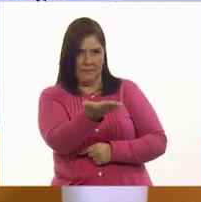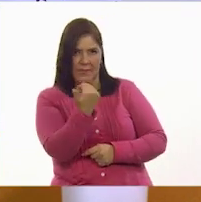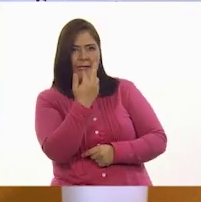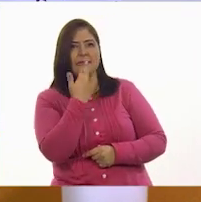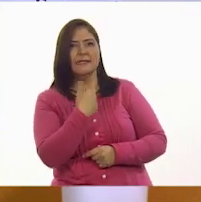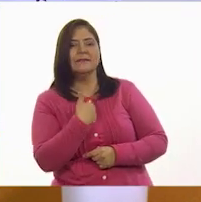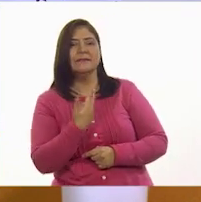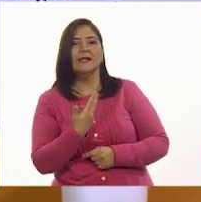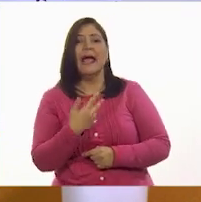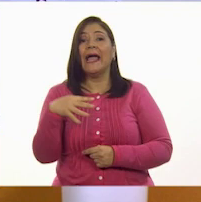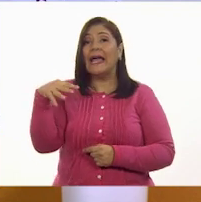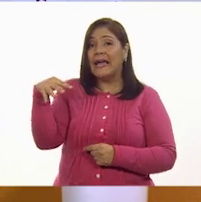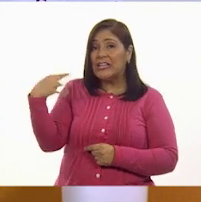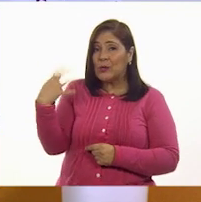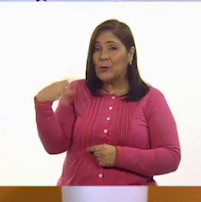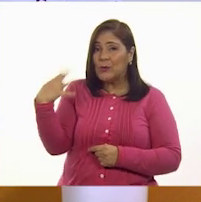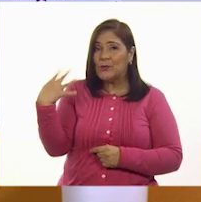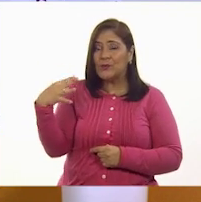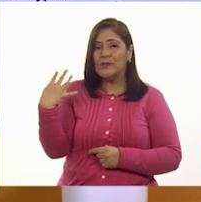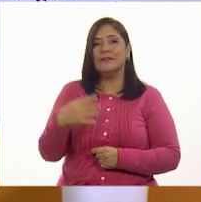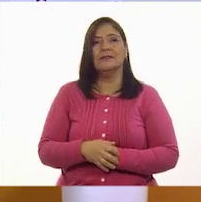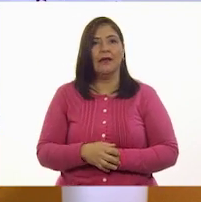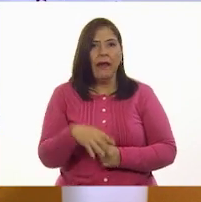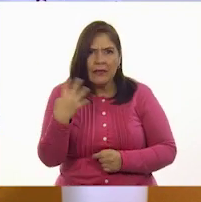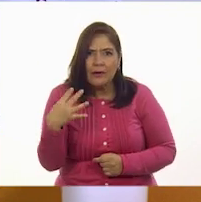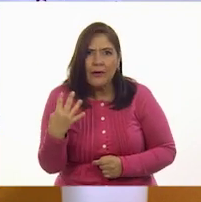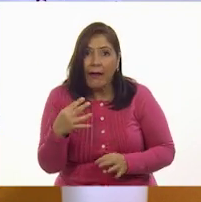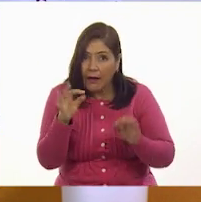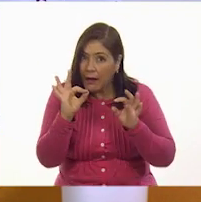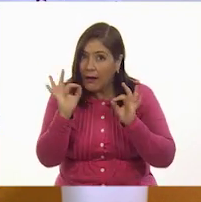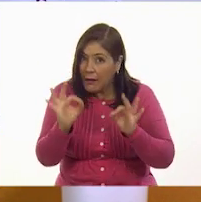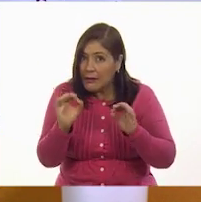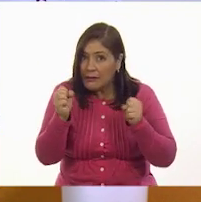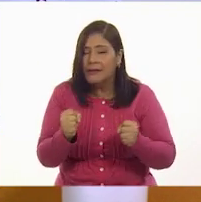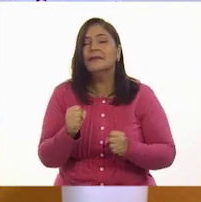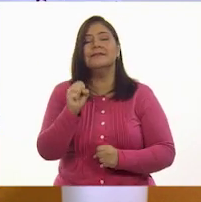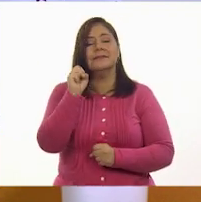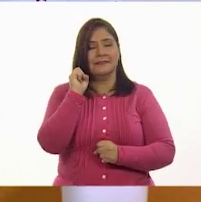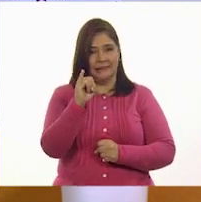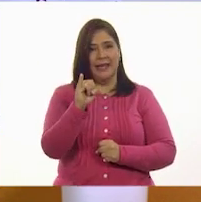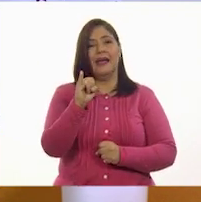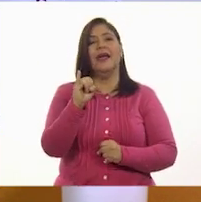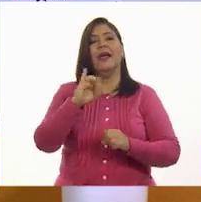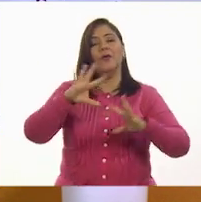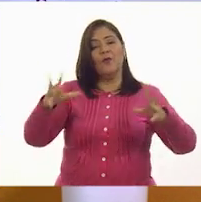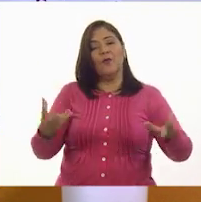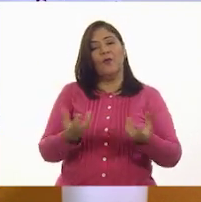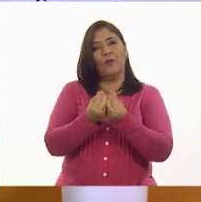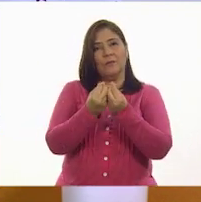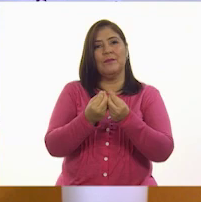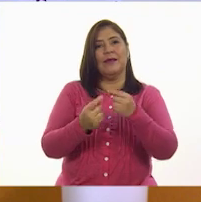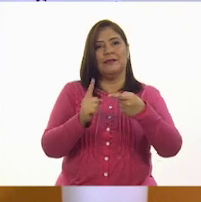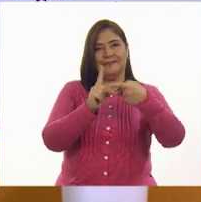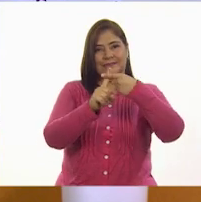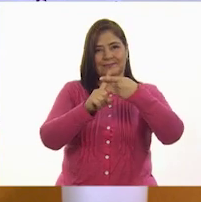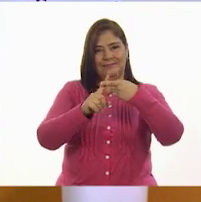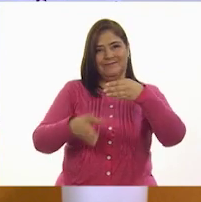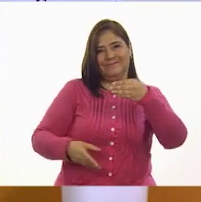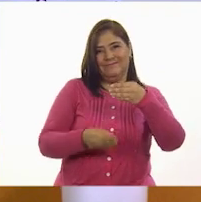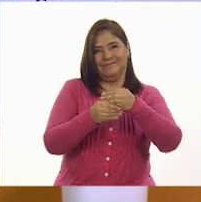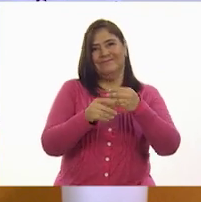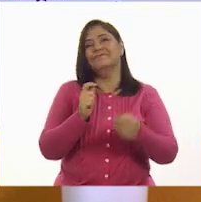respuesta. 14. ¿Qué son 14? ¿Estás segura? Sí, porque sumamos. Claro, porque